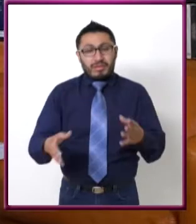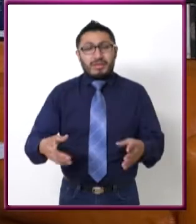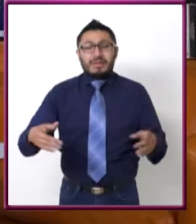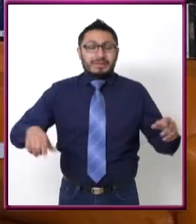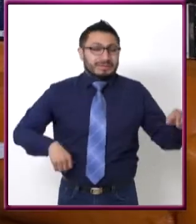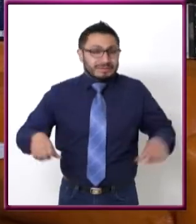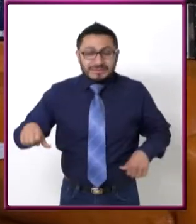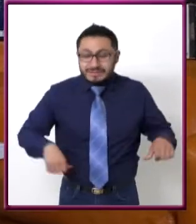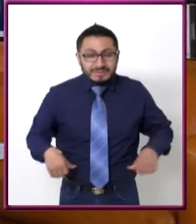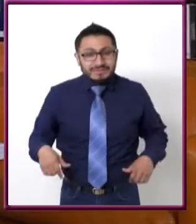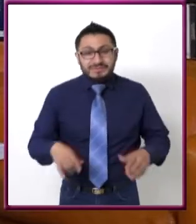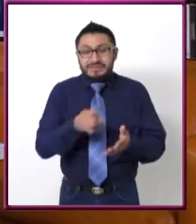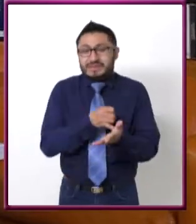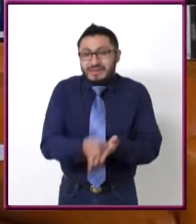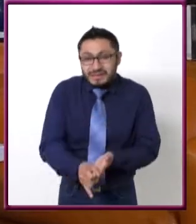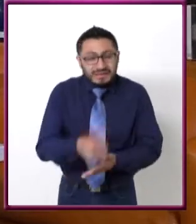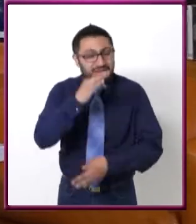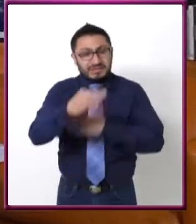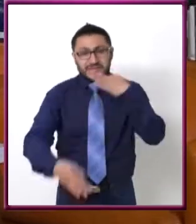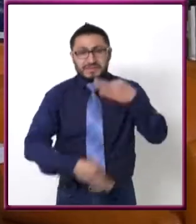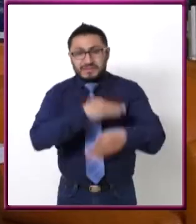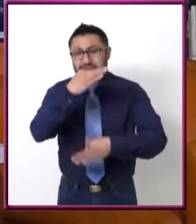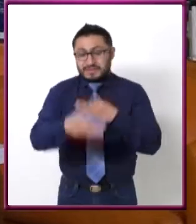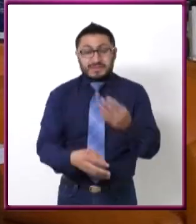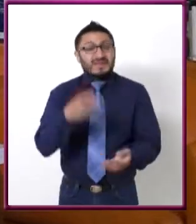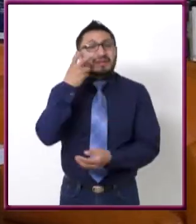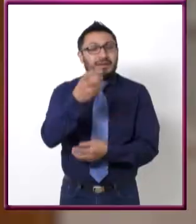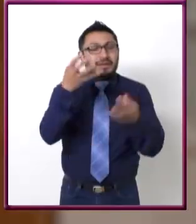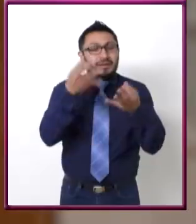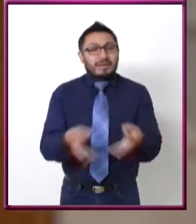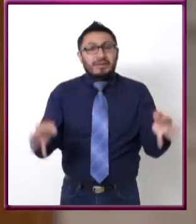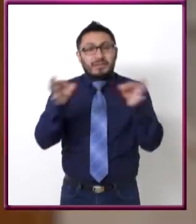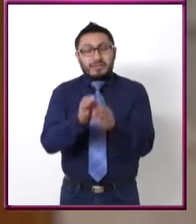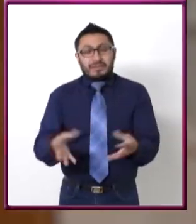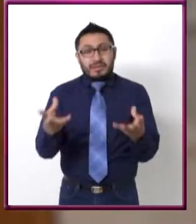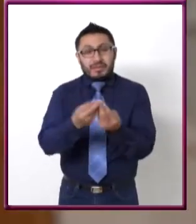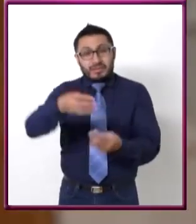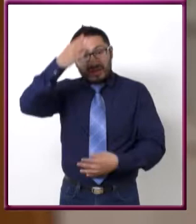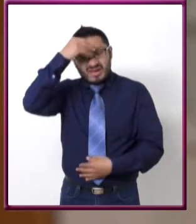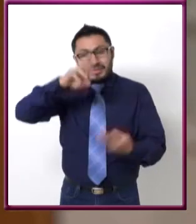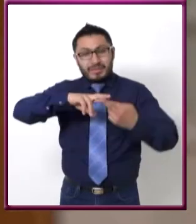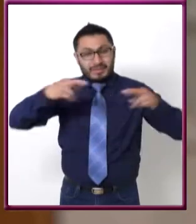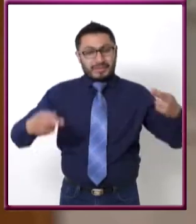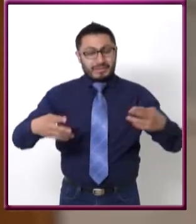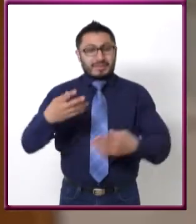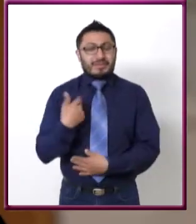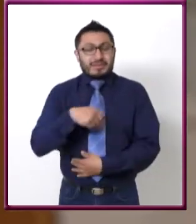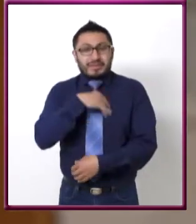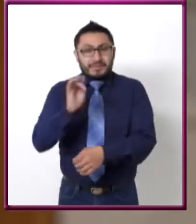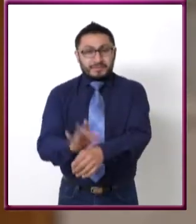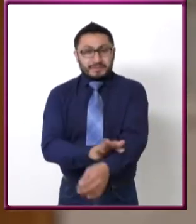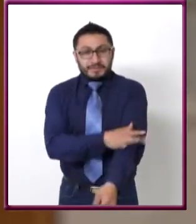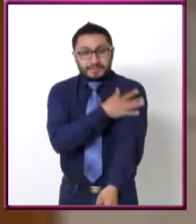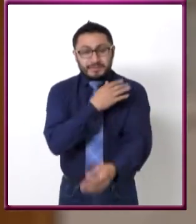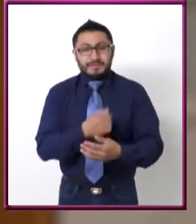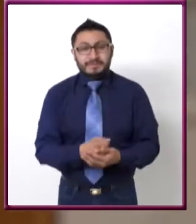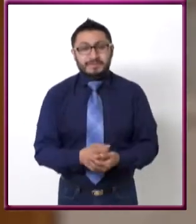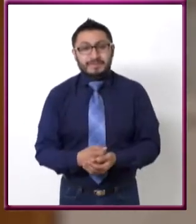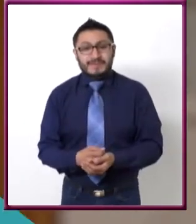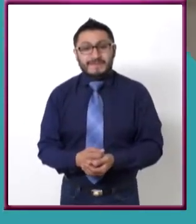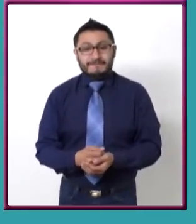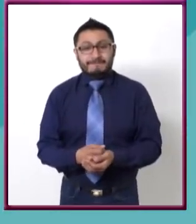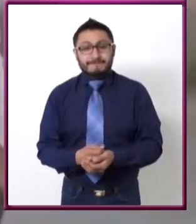realizar una tarea, en nuestras decisiones, en todo. Por eso es importante aprender a relacionarnos con nuestras emociones.